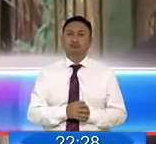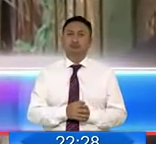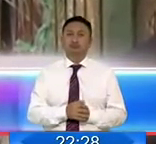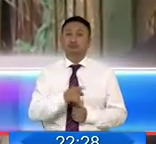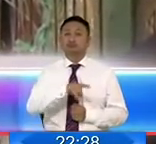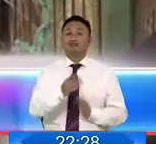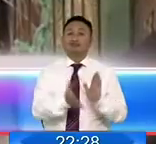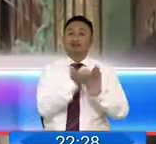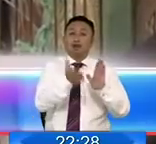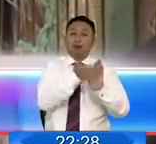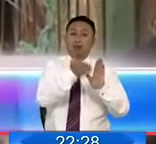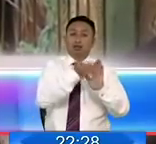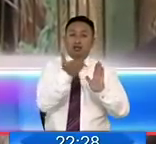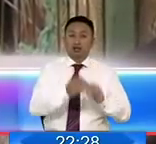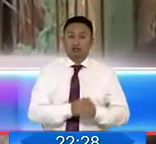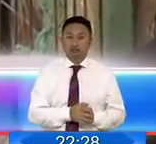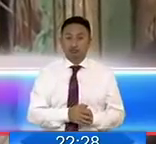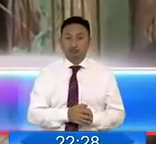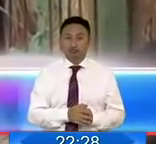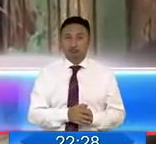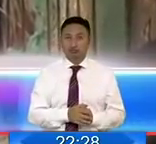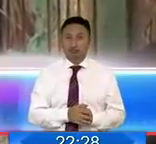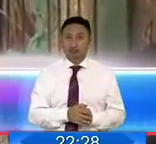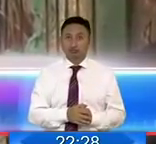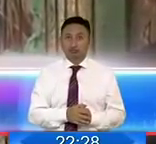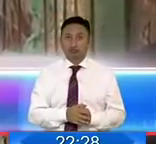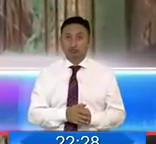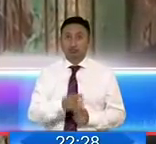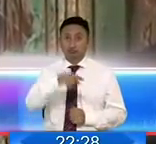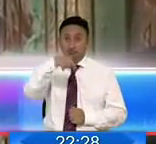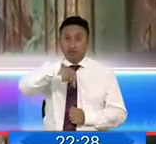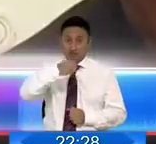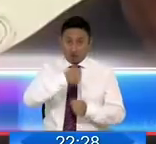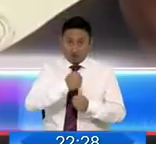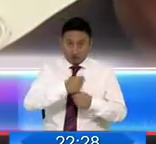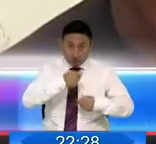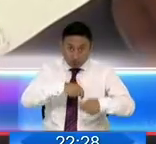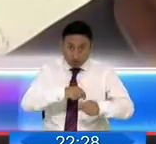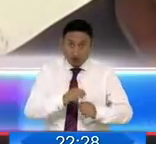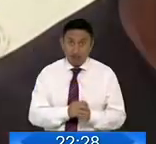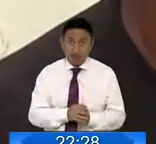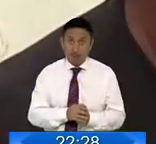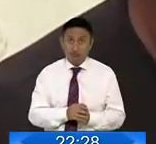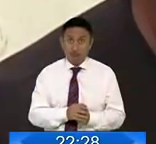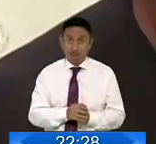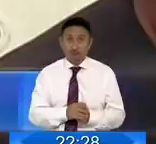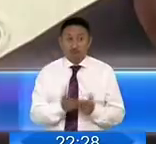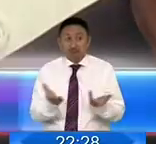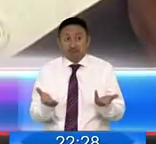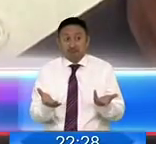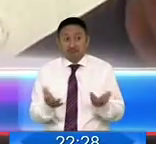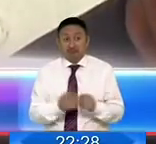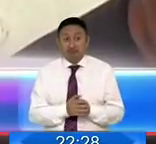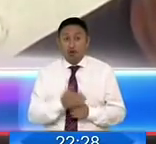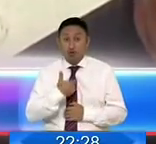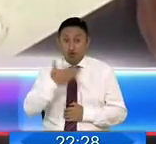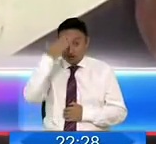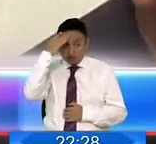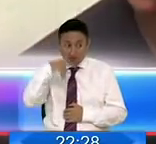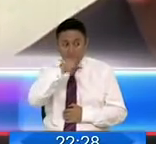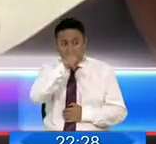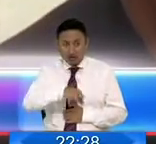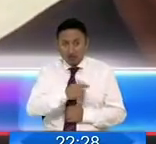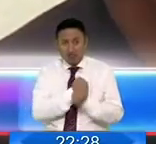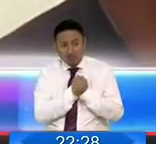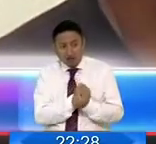albañilería, nada más. ¿Tiene su taller aquí en la casa? Sí. Ni una amenaza, problemas con alguien, nada, conocido, querido por todos, por esa es